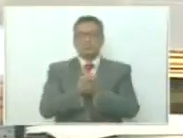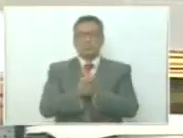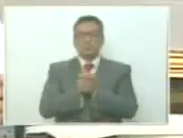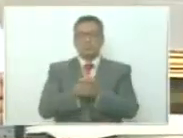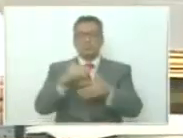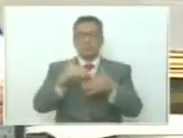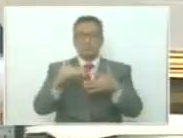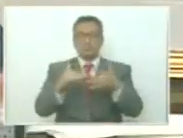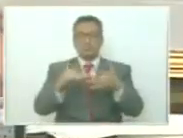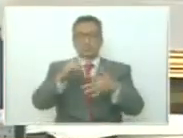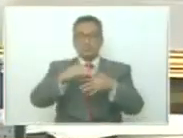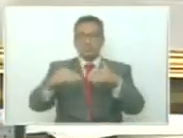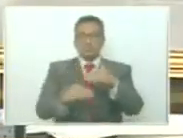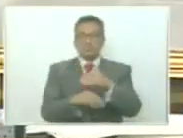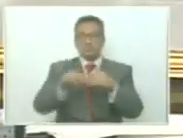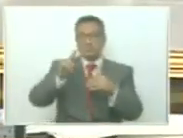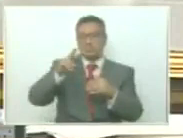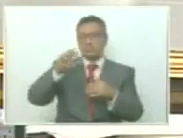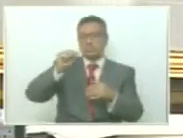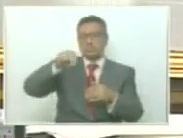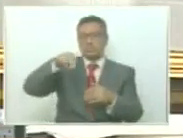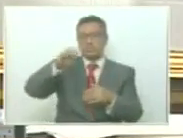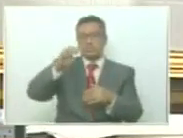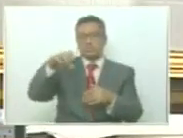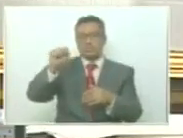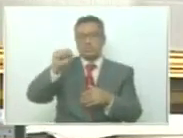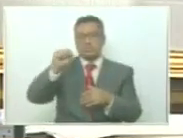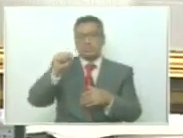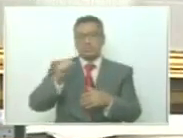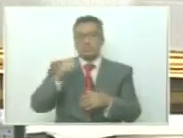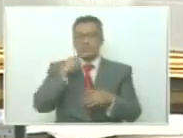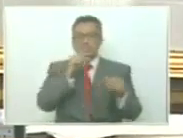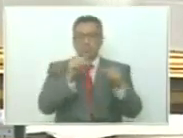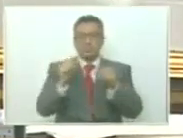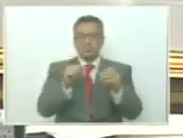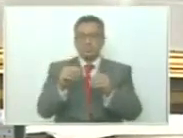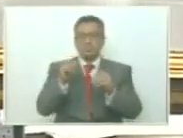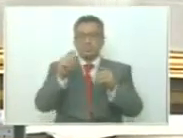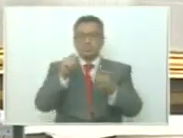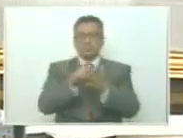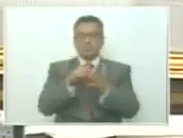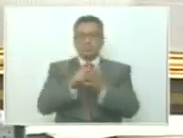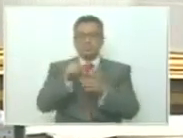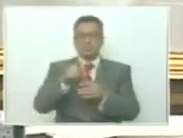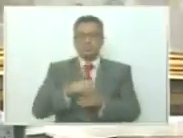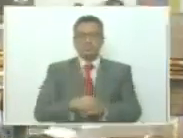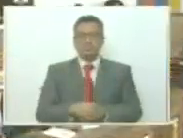segunda vicepresidenta Vanessa Montero, para discusión de este punto.